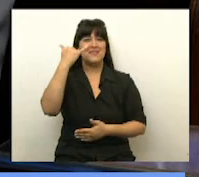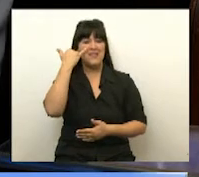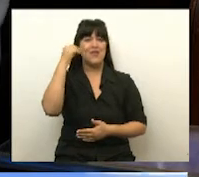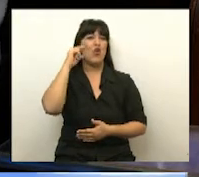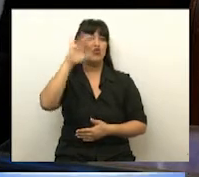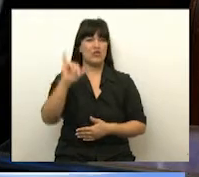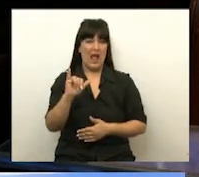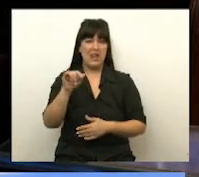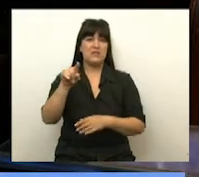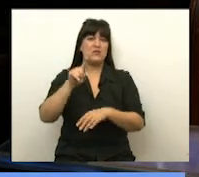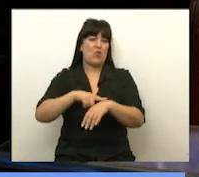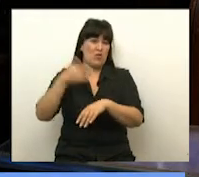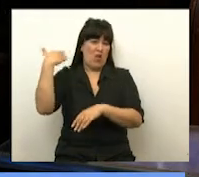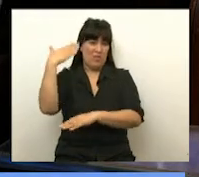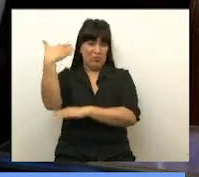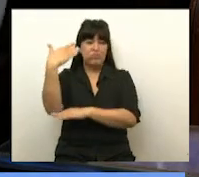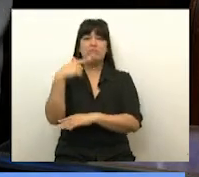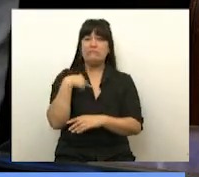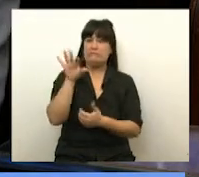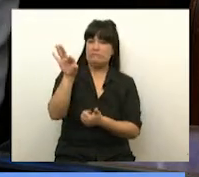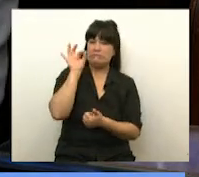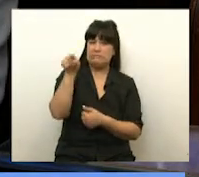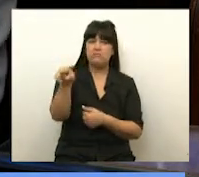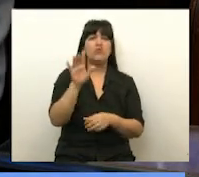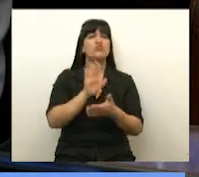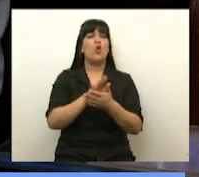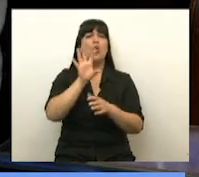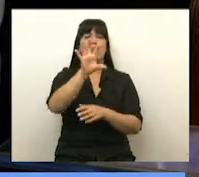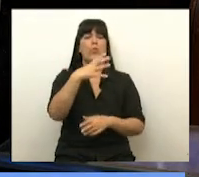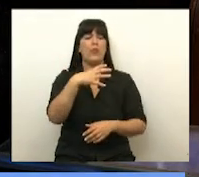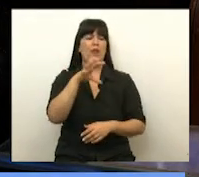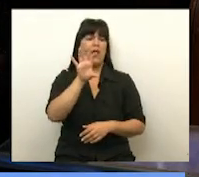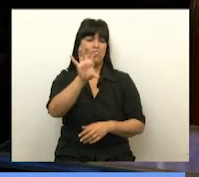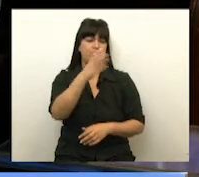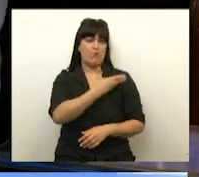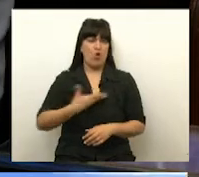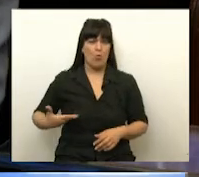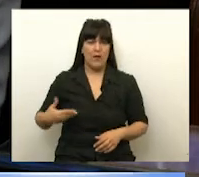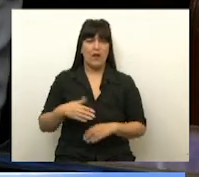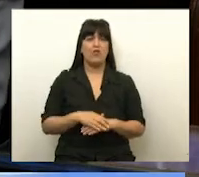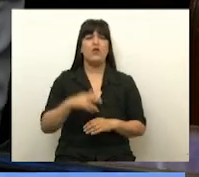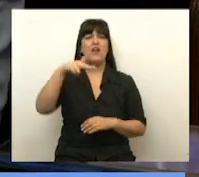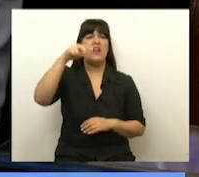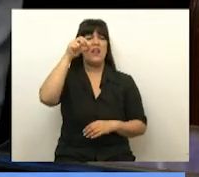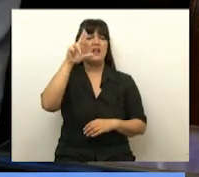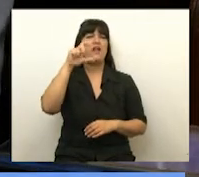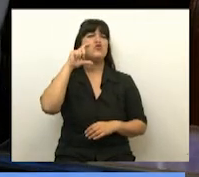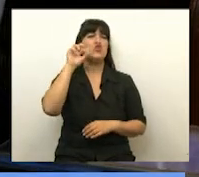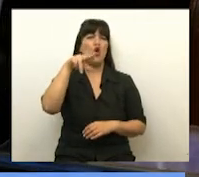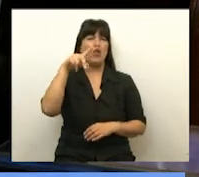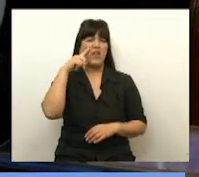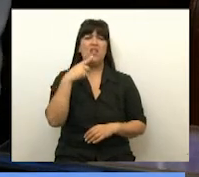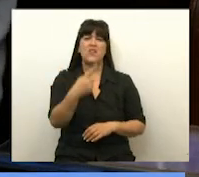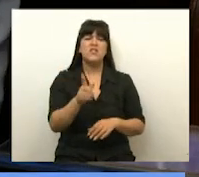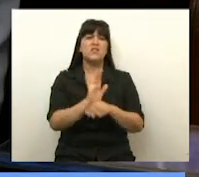algunos momentos, acerca de la postura que ha tenido el gobernador de nuestra provincia, Mariano Arcioni, solicitando, después de